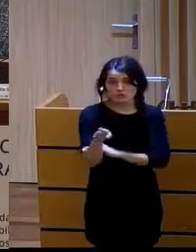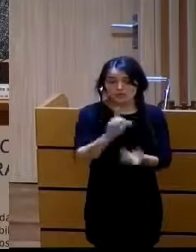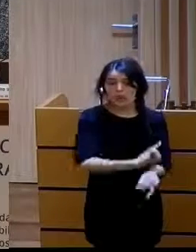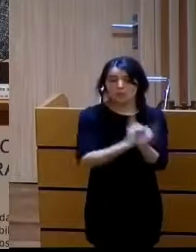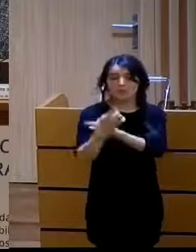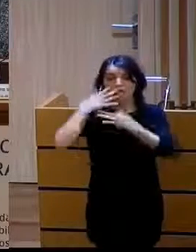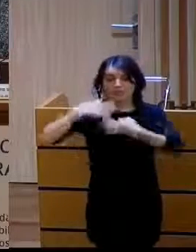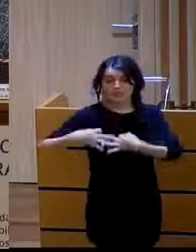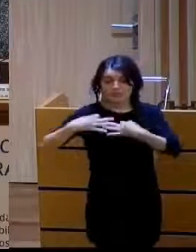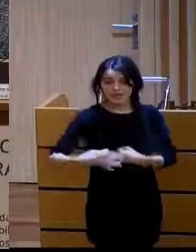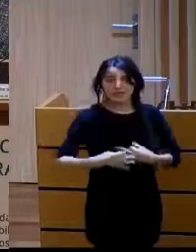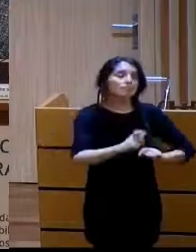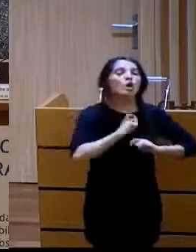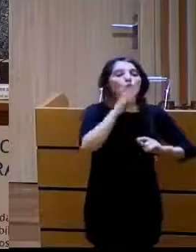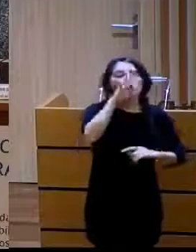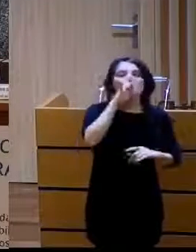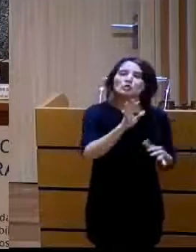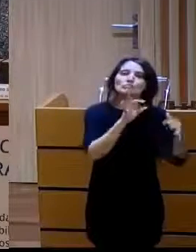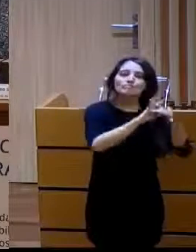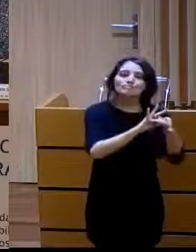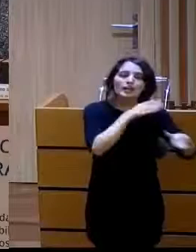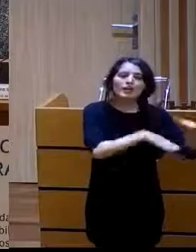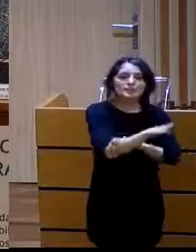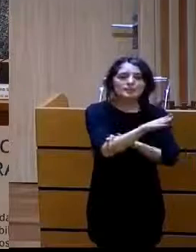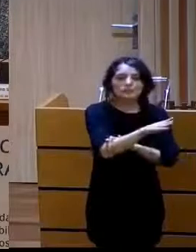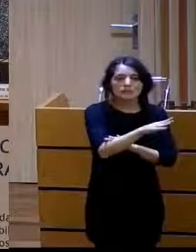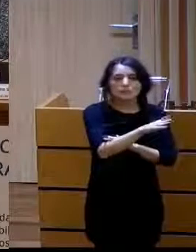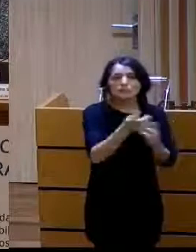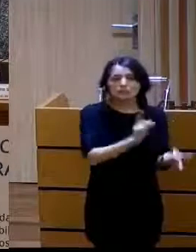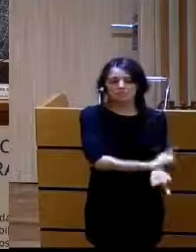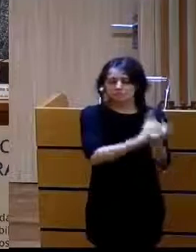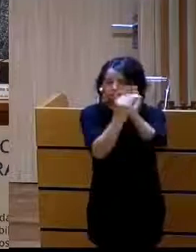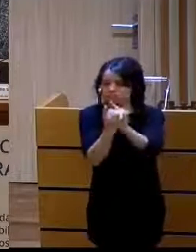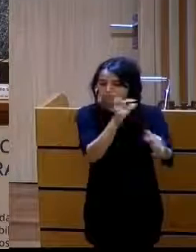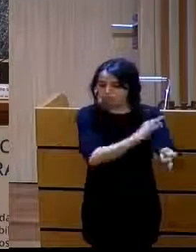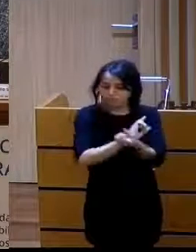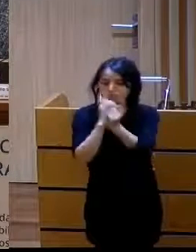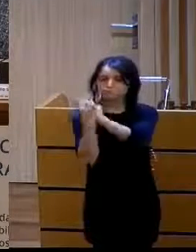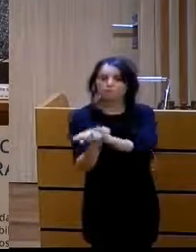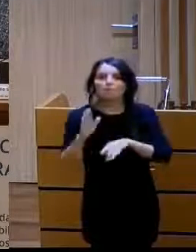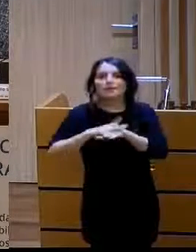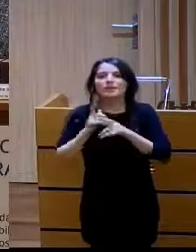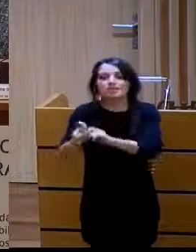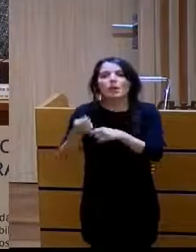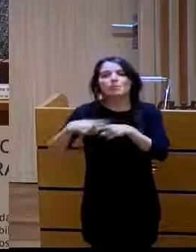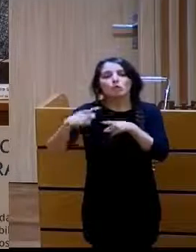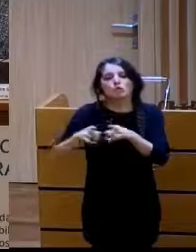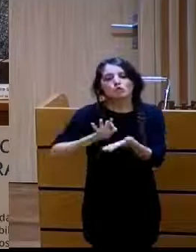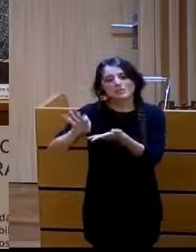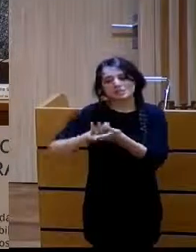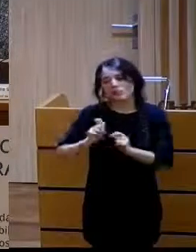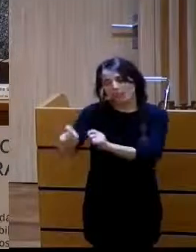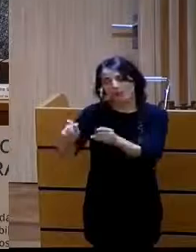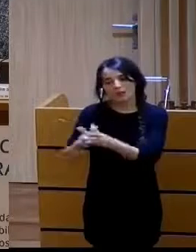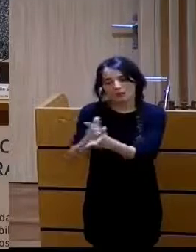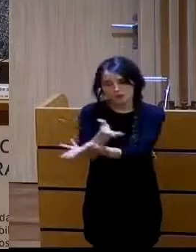la tecnología y llevarlo también a productos y servicios a la sociedad. Creo que este premio, que es de todos,